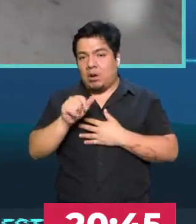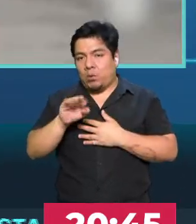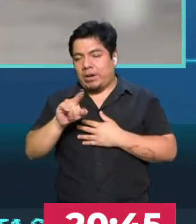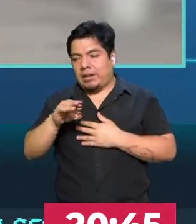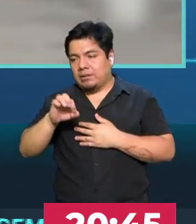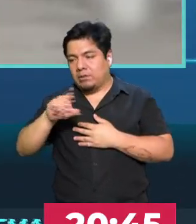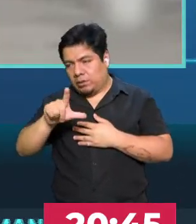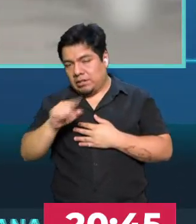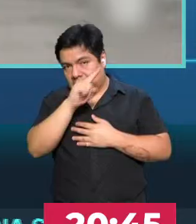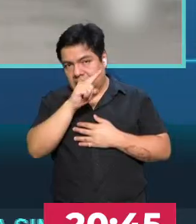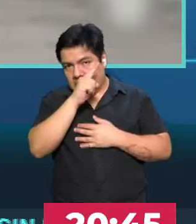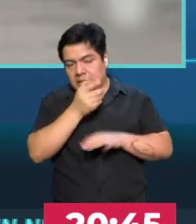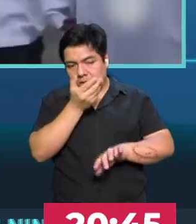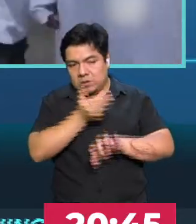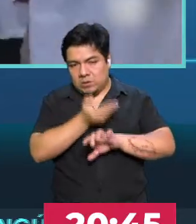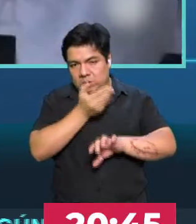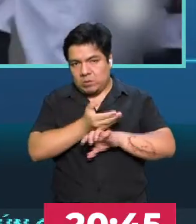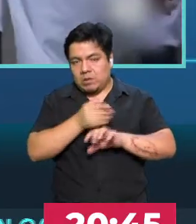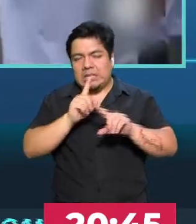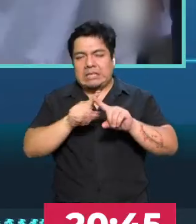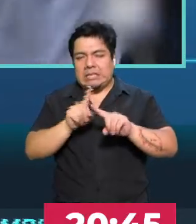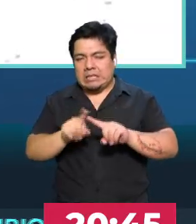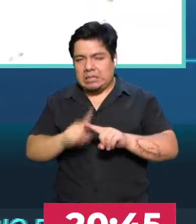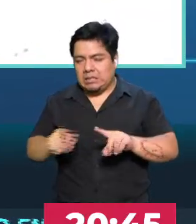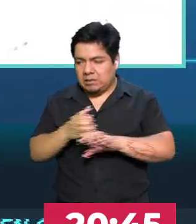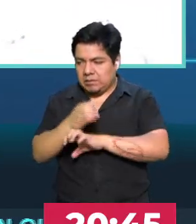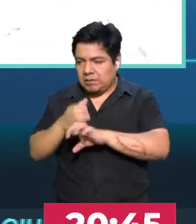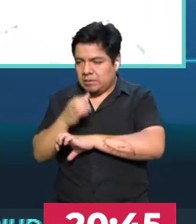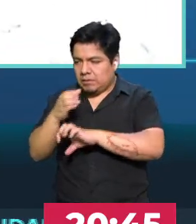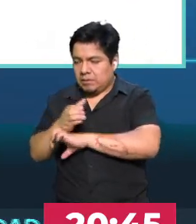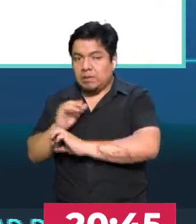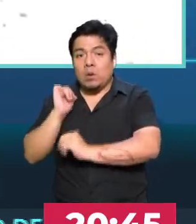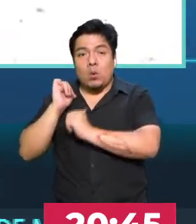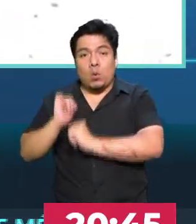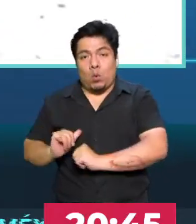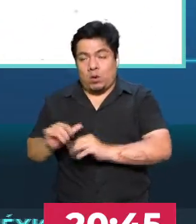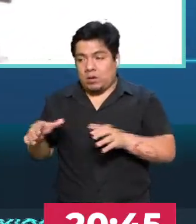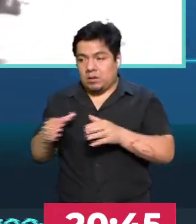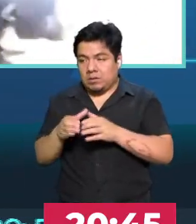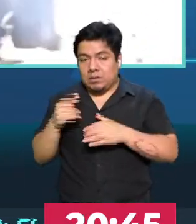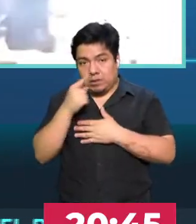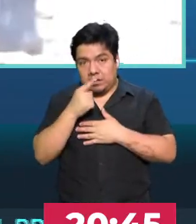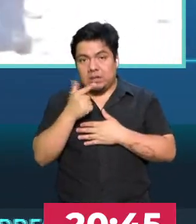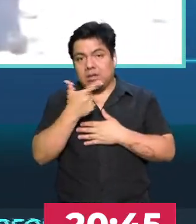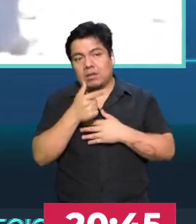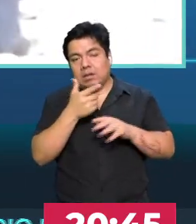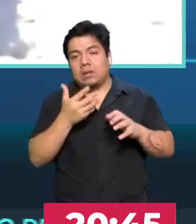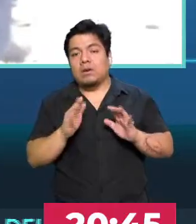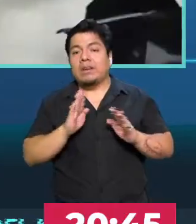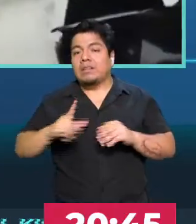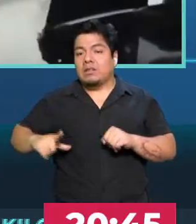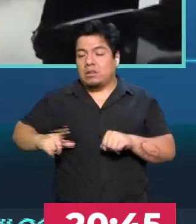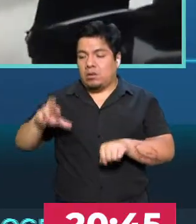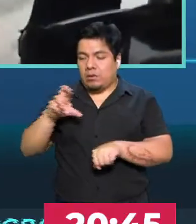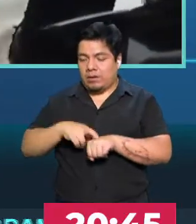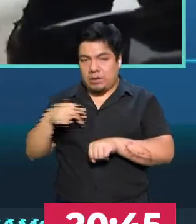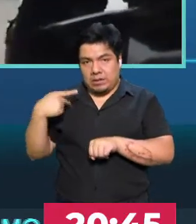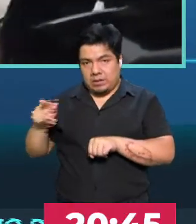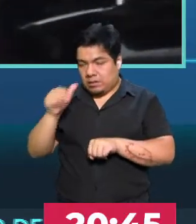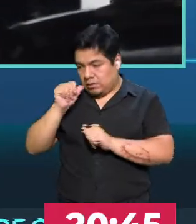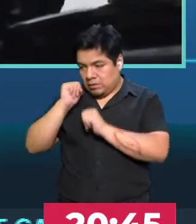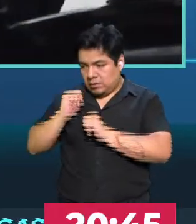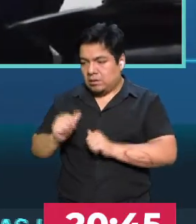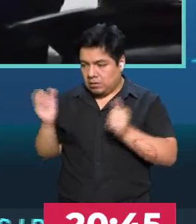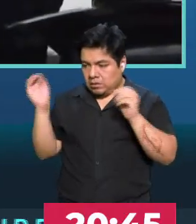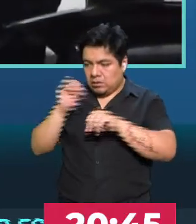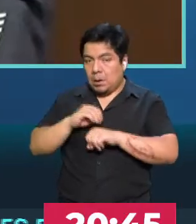guardia destacada en los diferentes estados. La autoridad de la Guardia Nacional son los gobernadores. En este caso, lo